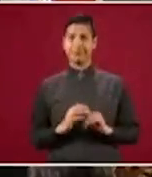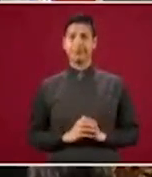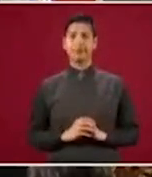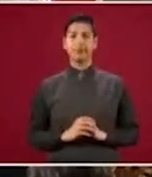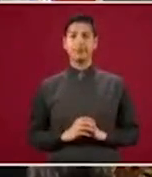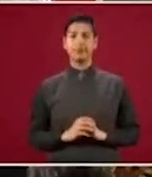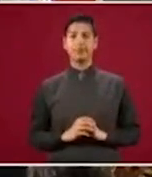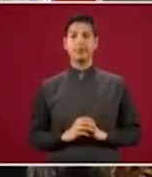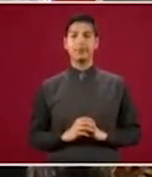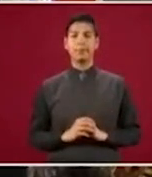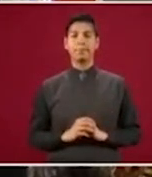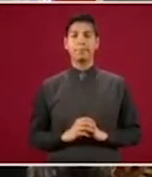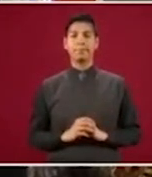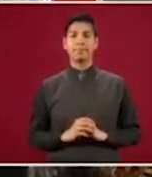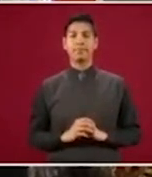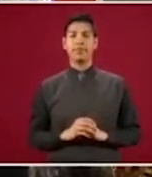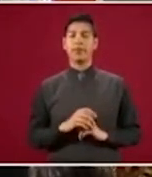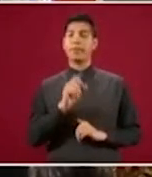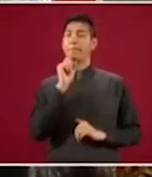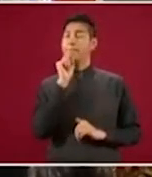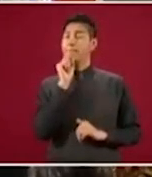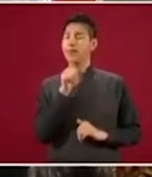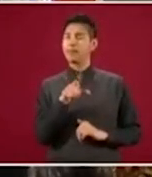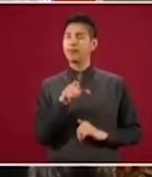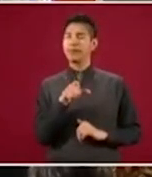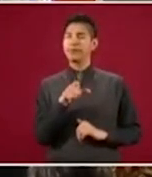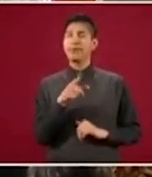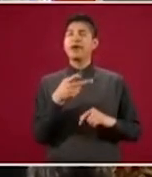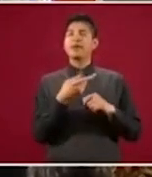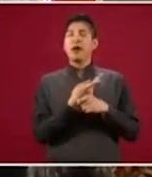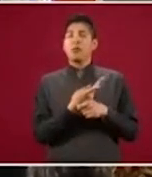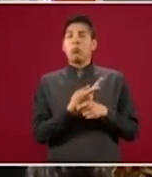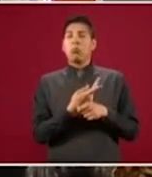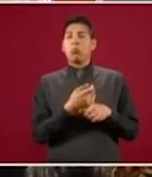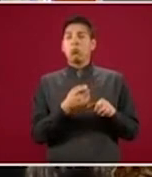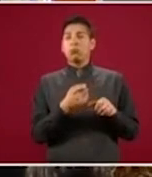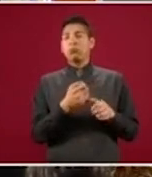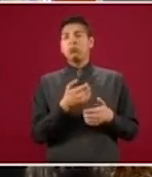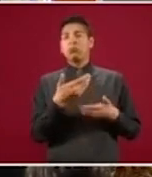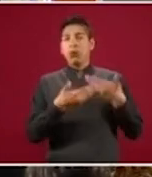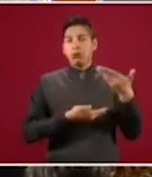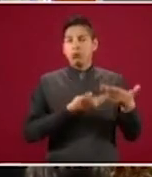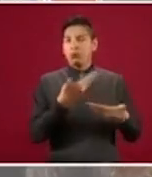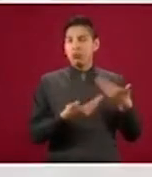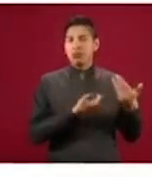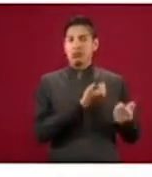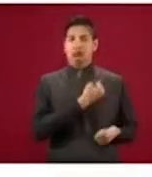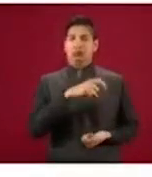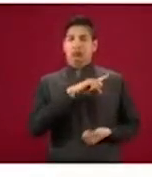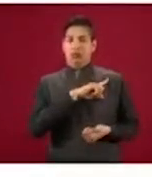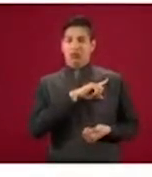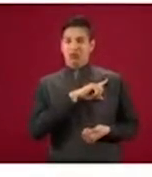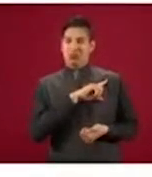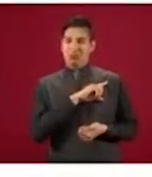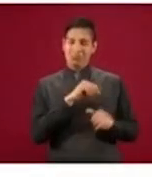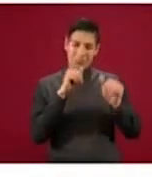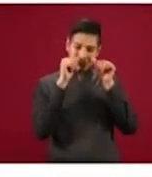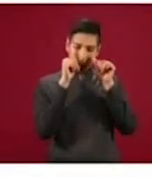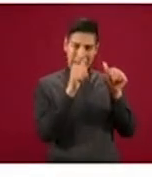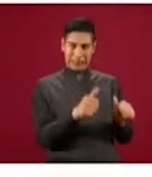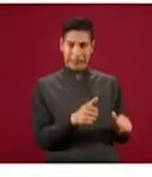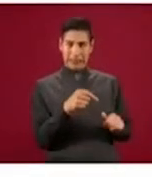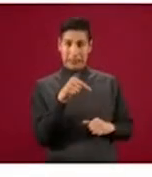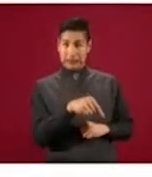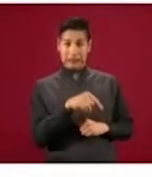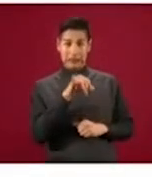Ahora, en el proceso de establecimiento de los servicios de salud para población no asegurada que